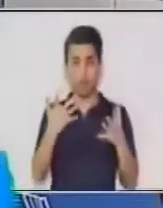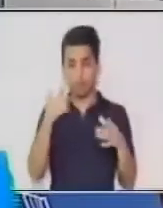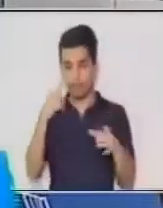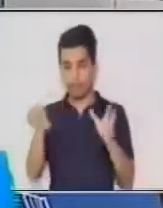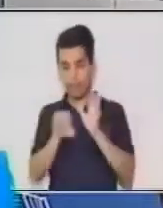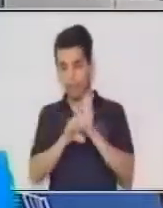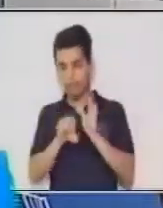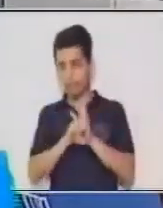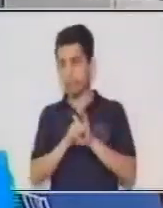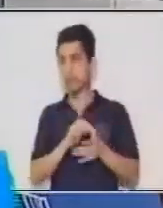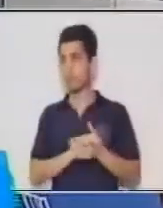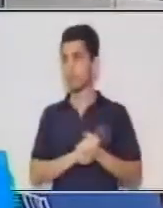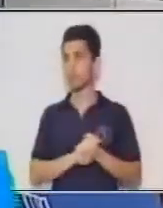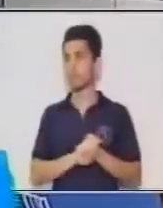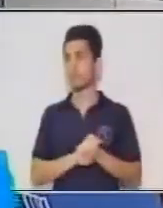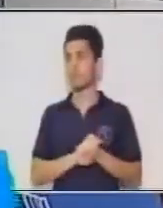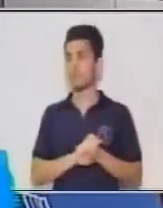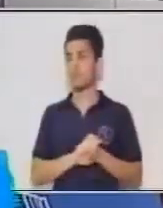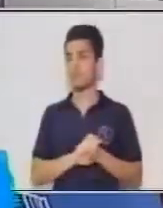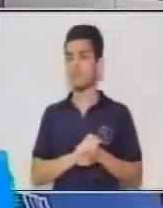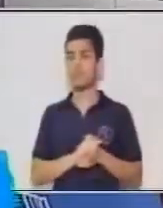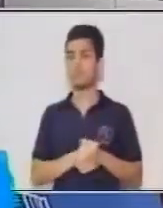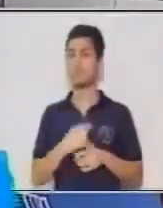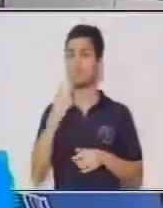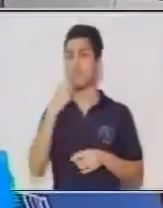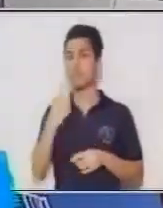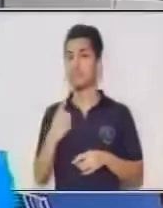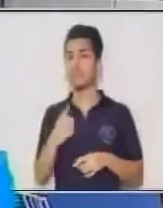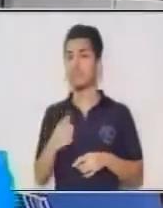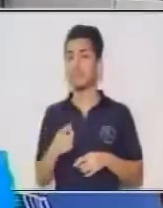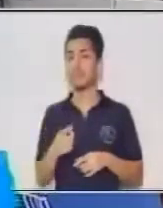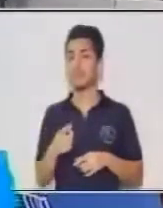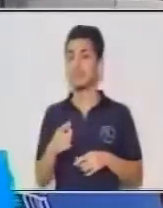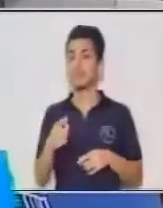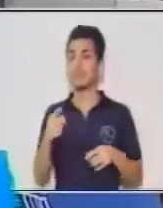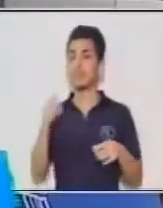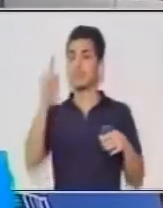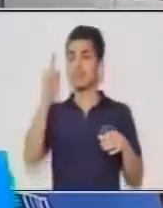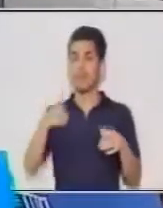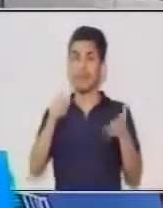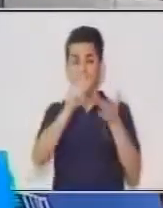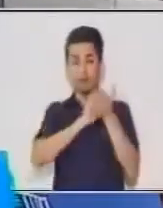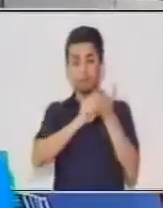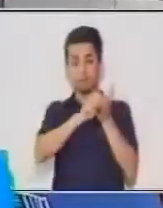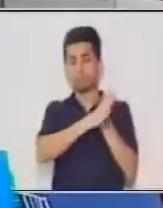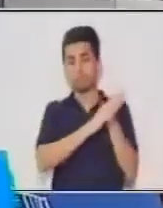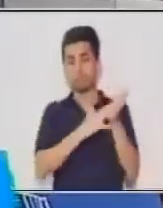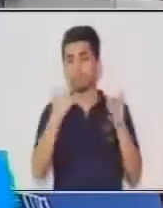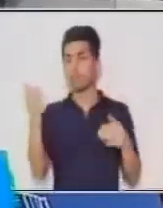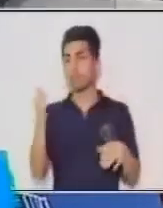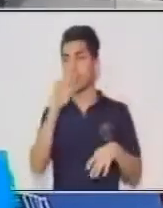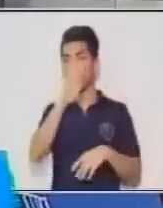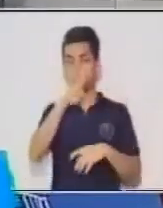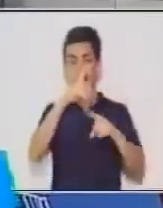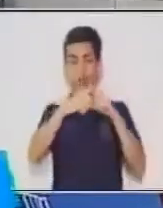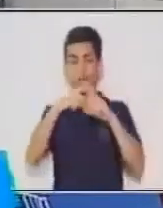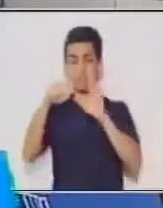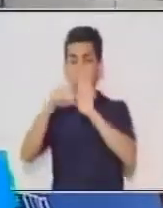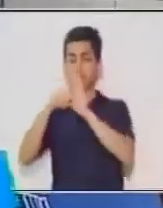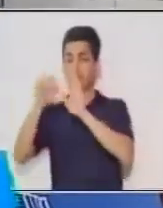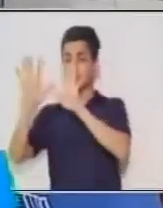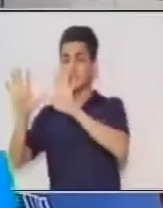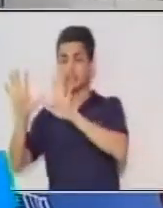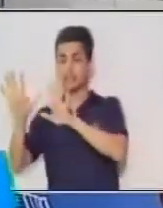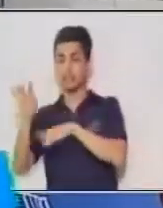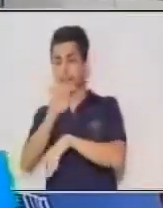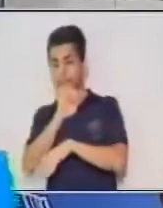ejemplos. Nos dicen, grafiquemos esta función racional. 4x menos 10 dividido x